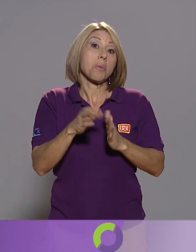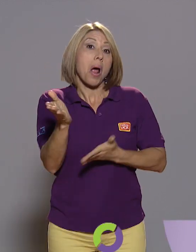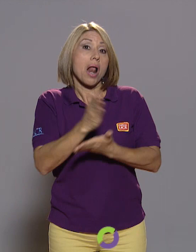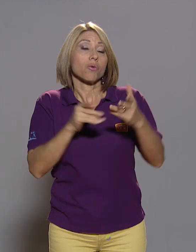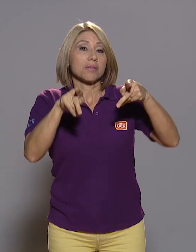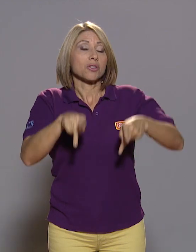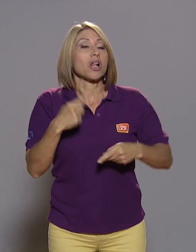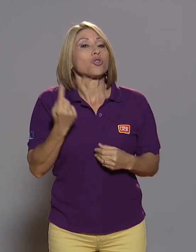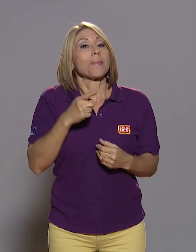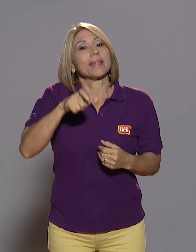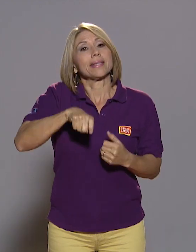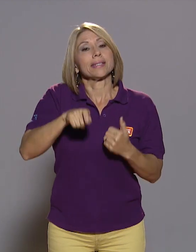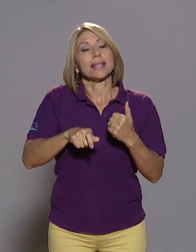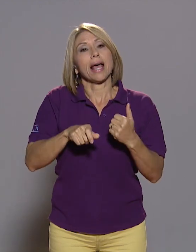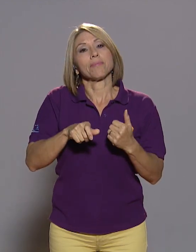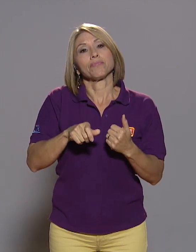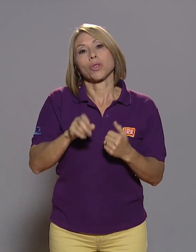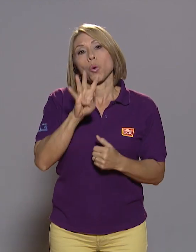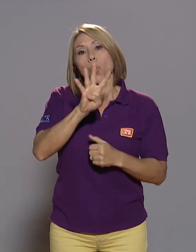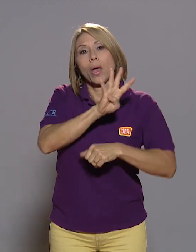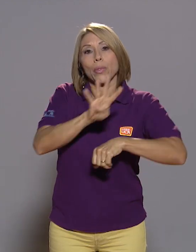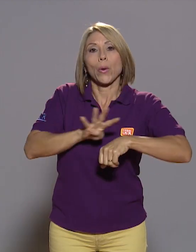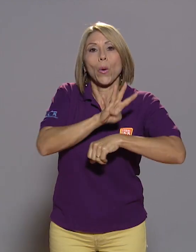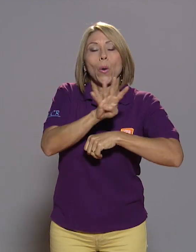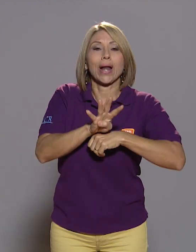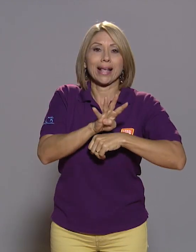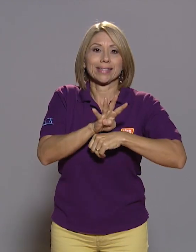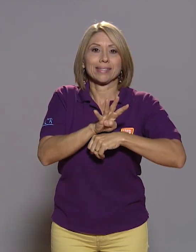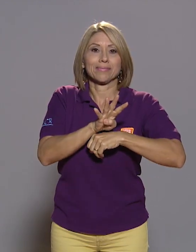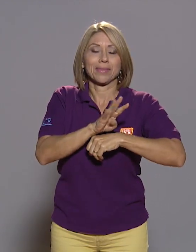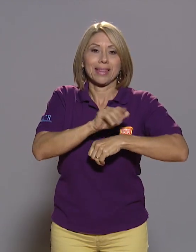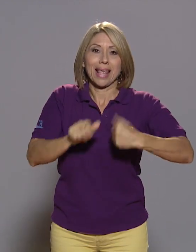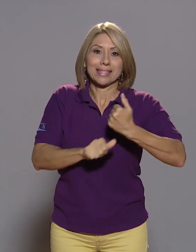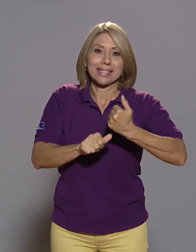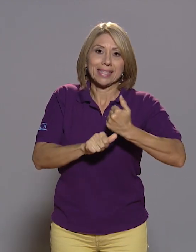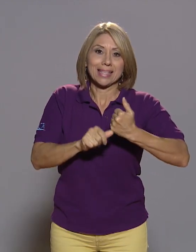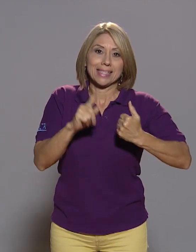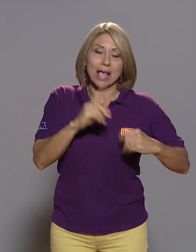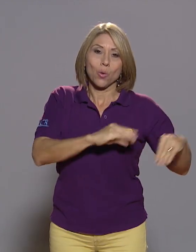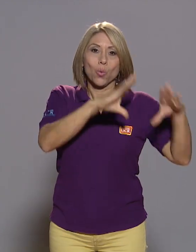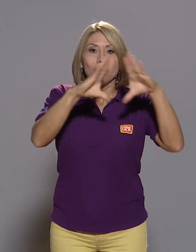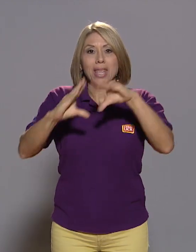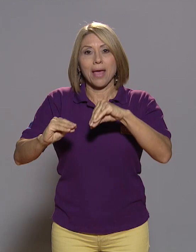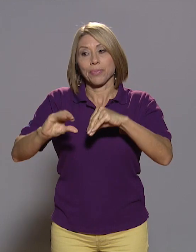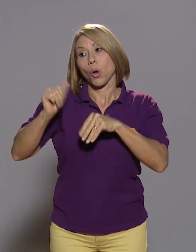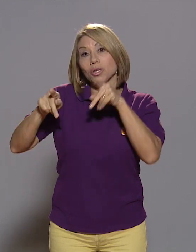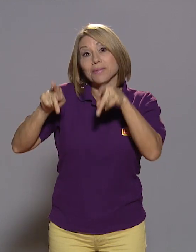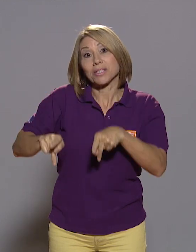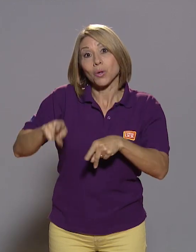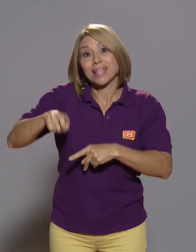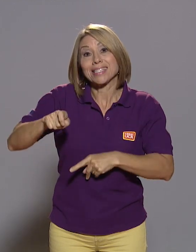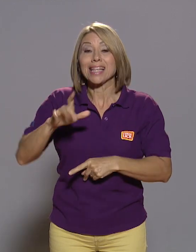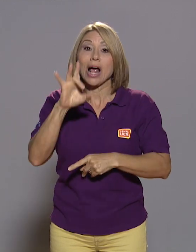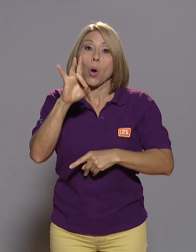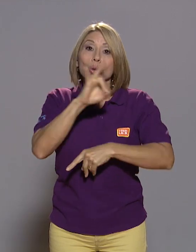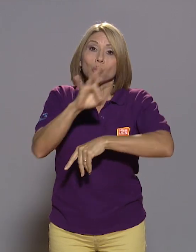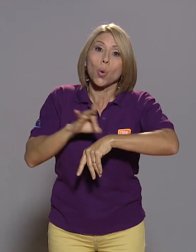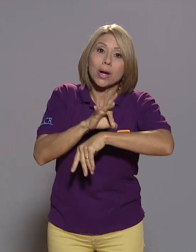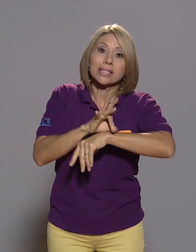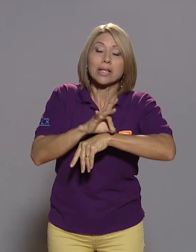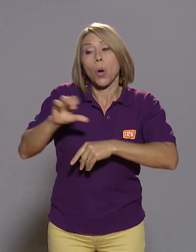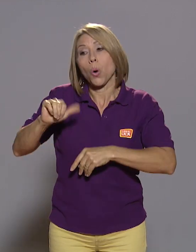4 horas diarias de asistencia y habrán otras personas que requieren 8 horas diarias de asistencia, otras 16, varía de cada